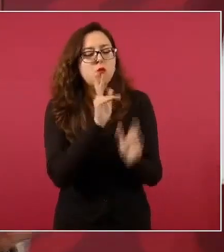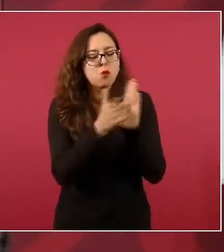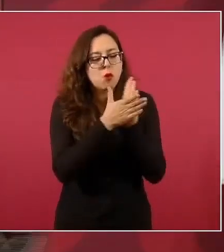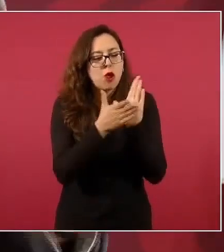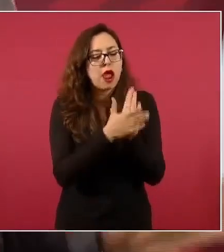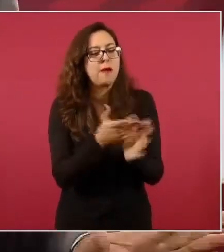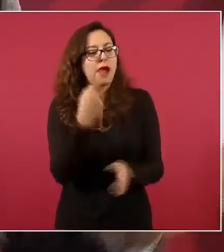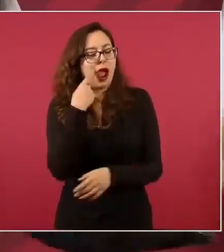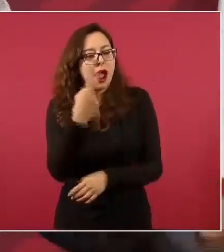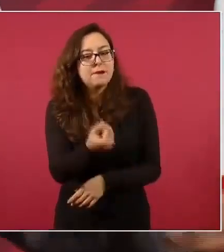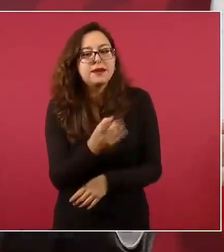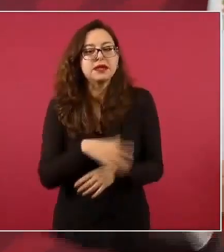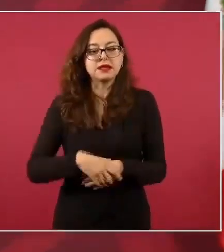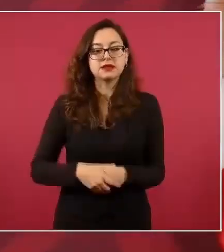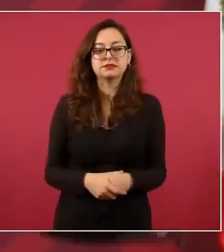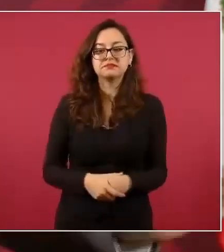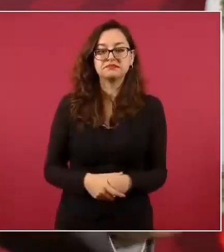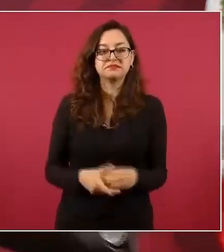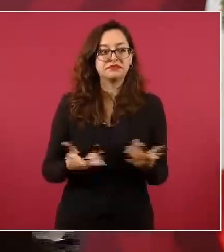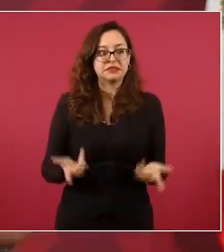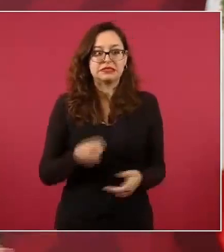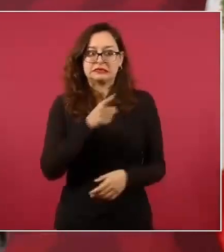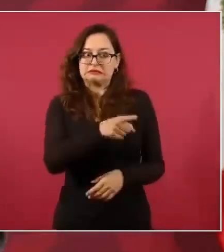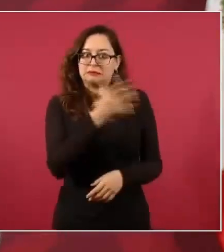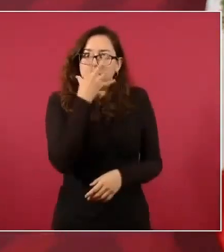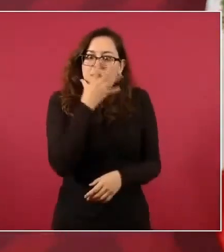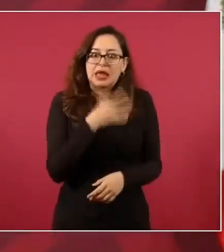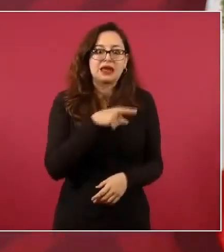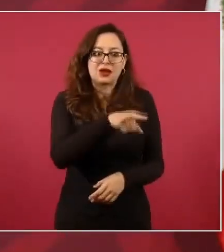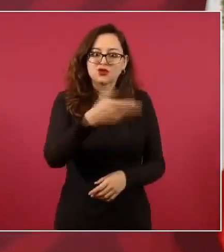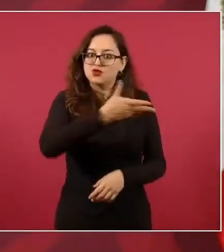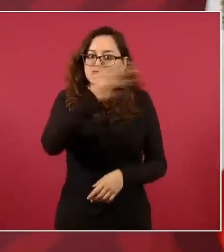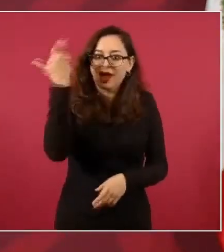Oye, lo que menos se puede hacer es el ridículo.